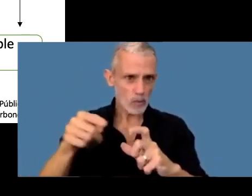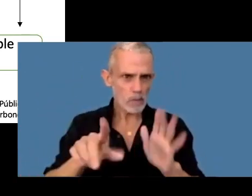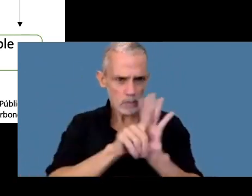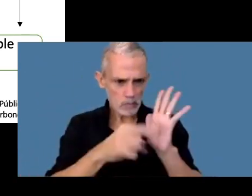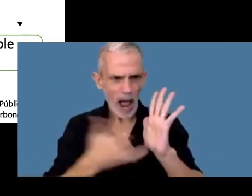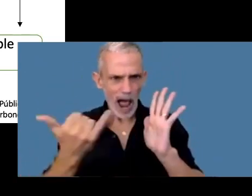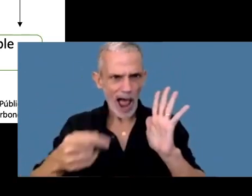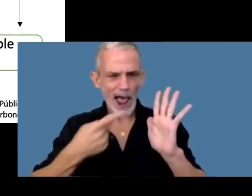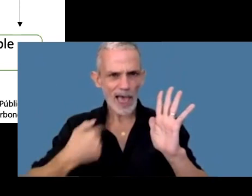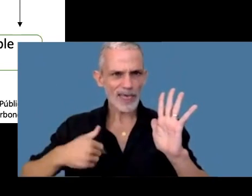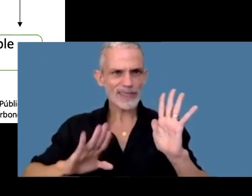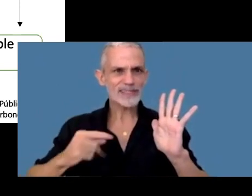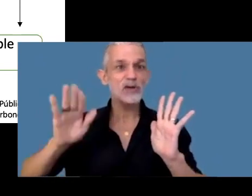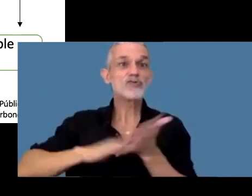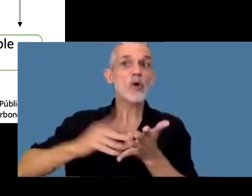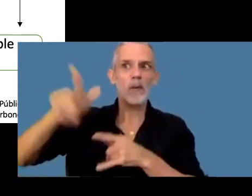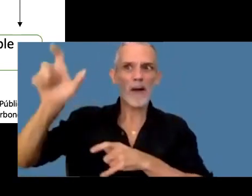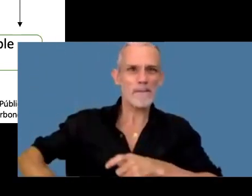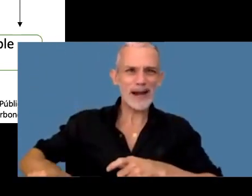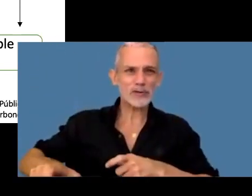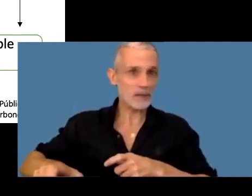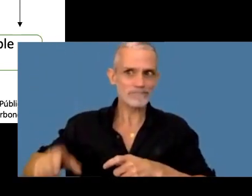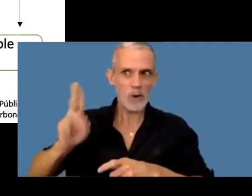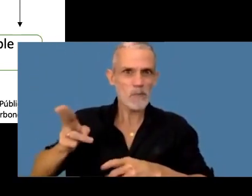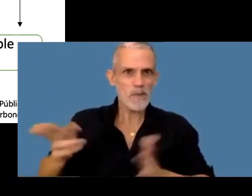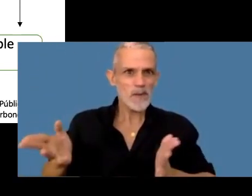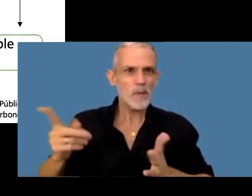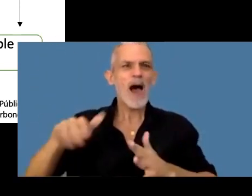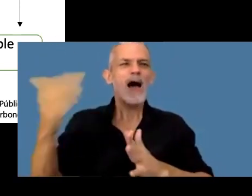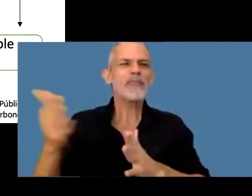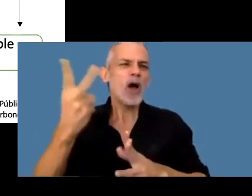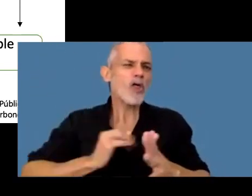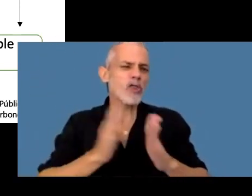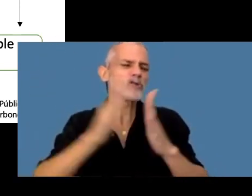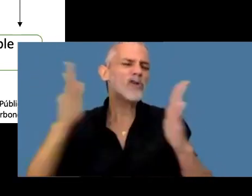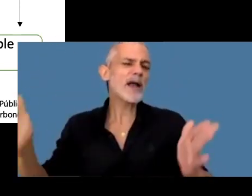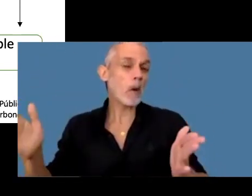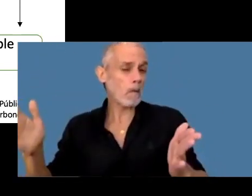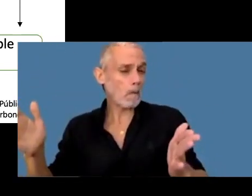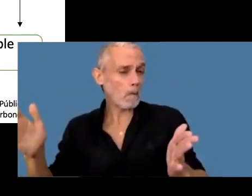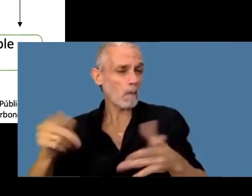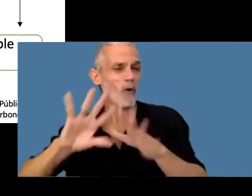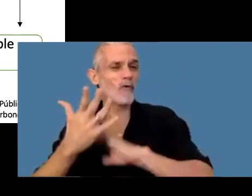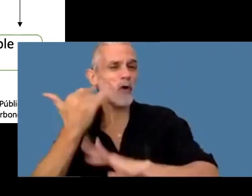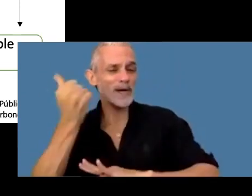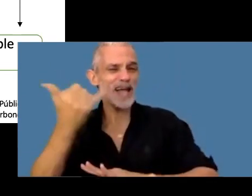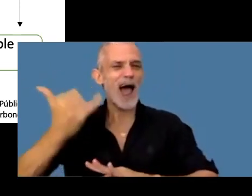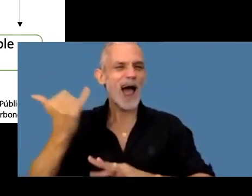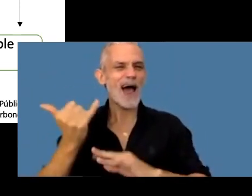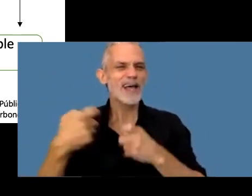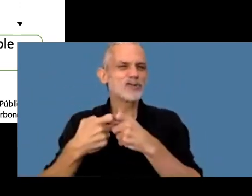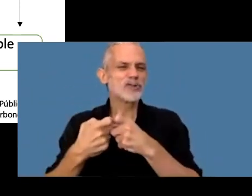sobre un sujeto que originalmente no lo podría, para luego, dentro de 2 años, con un vehículo del cual tengo una participación